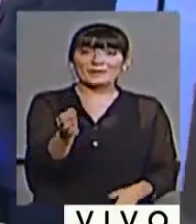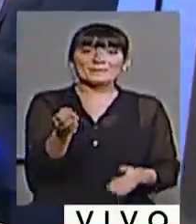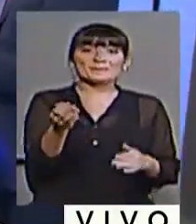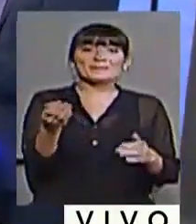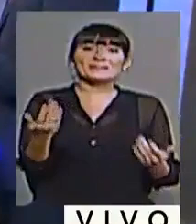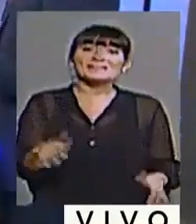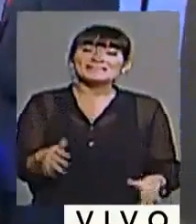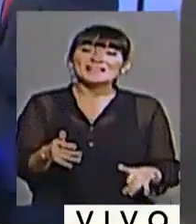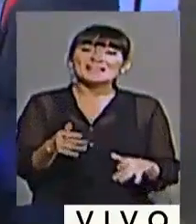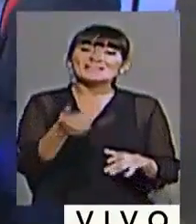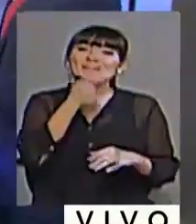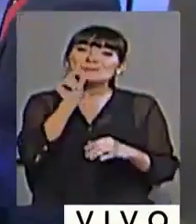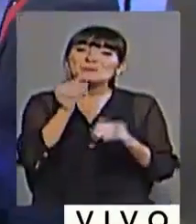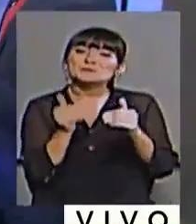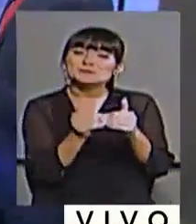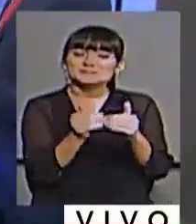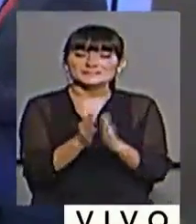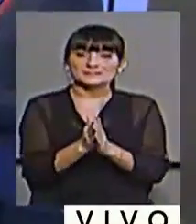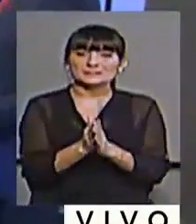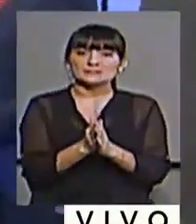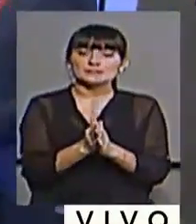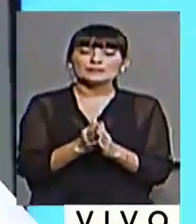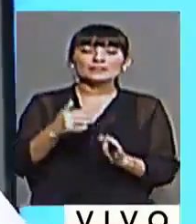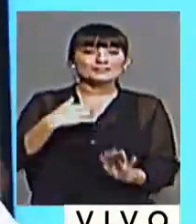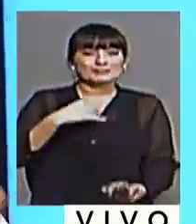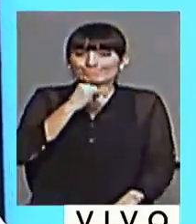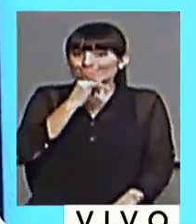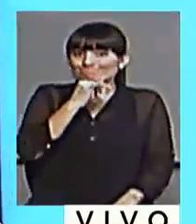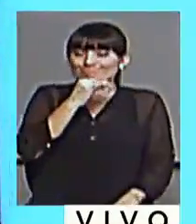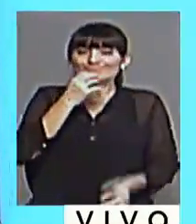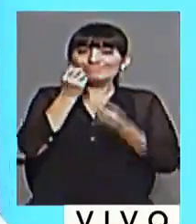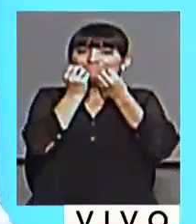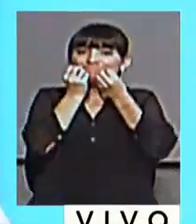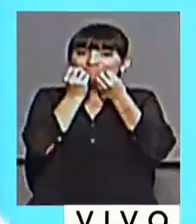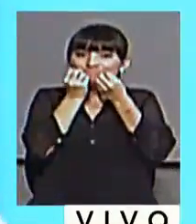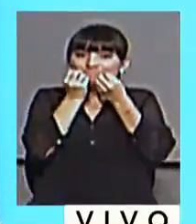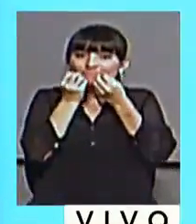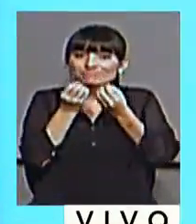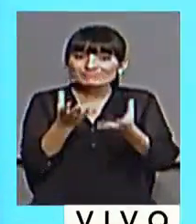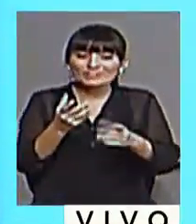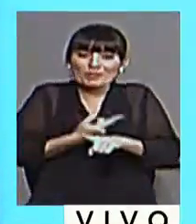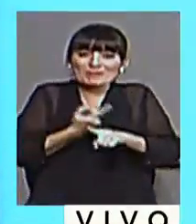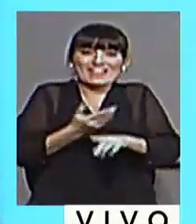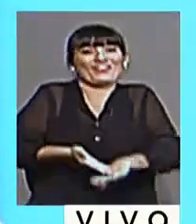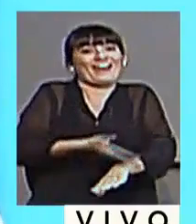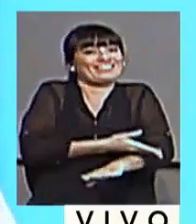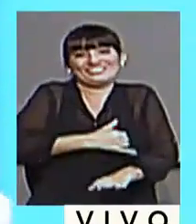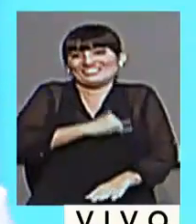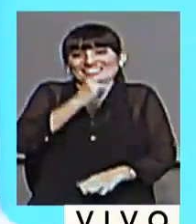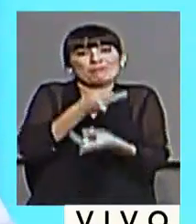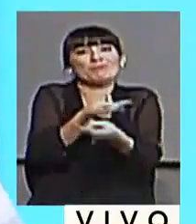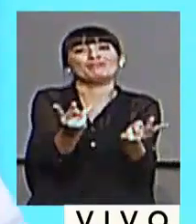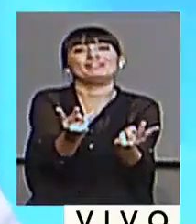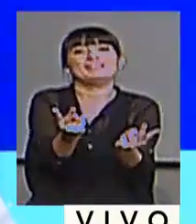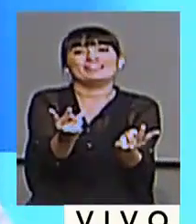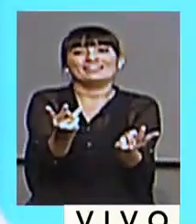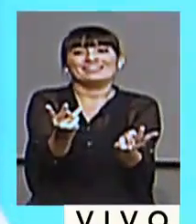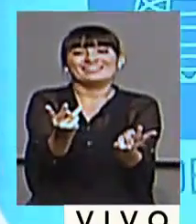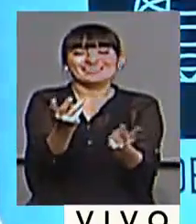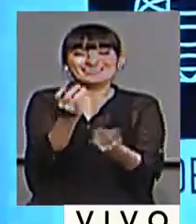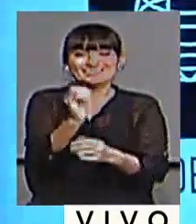Atragantado. No va quedando pequeño, así que... Yo no sé si revelar lo que estábamos conversando. Sin dar